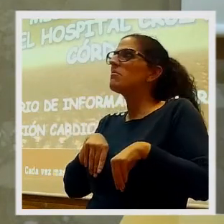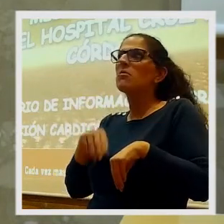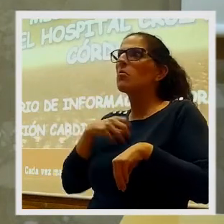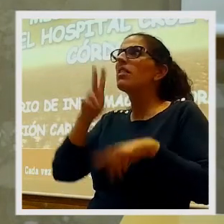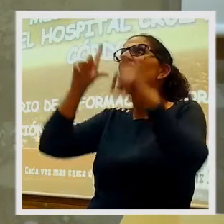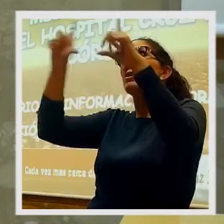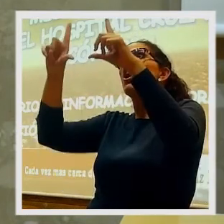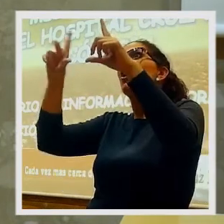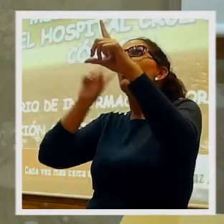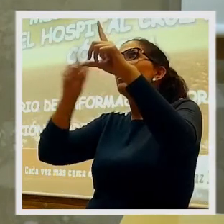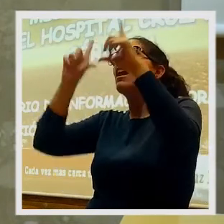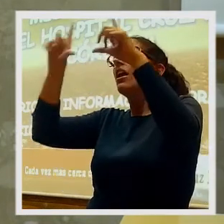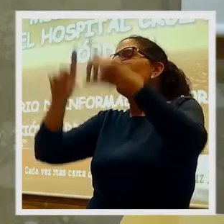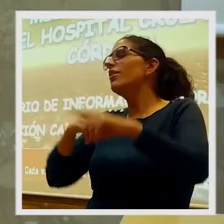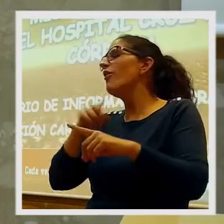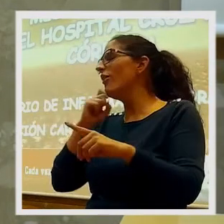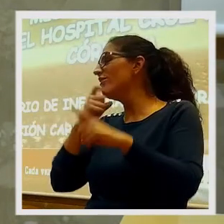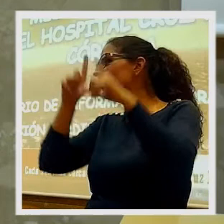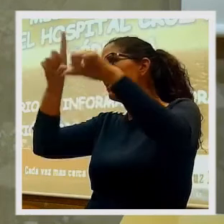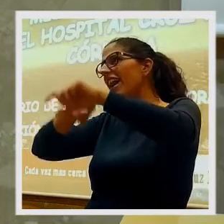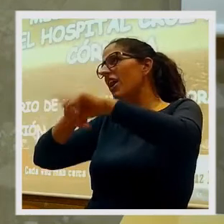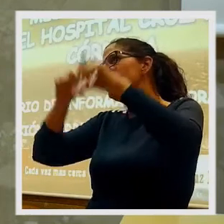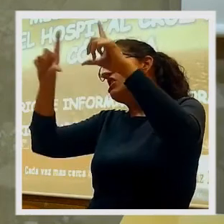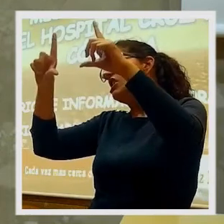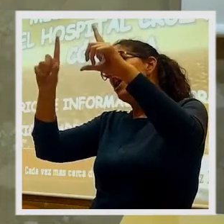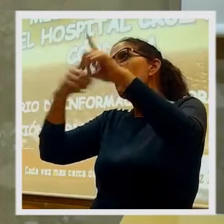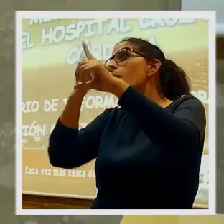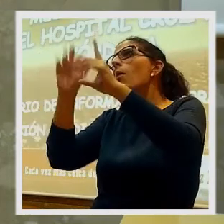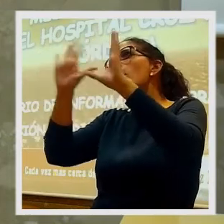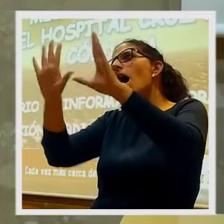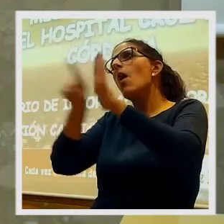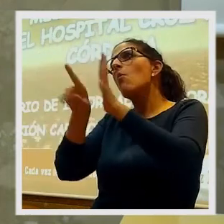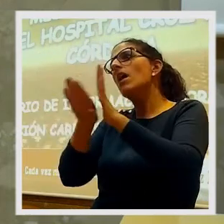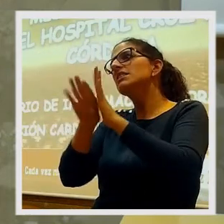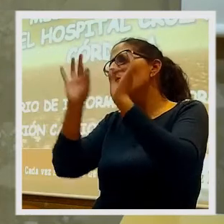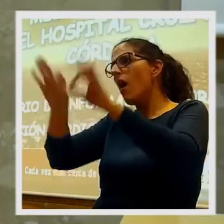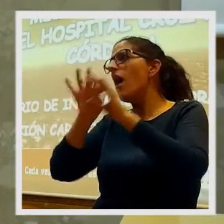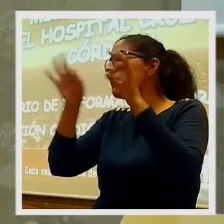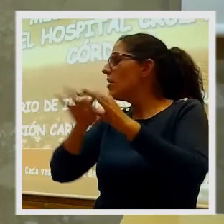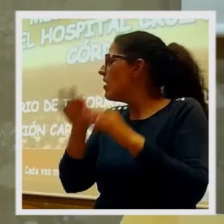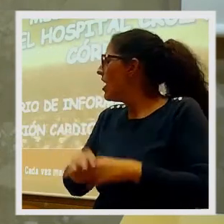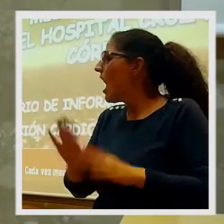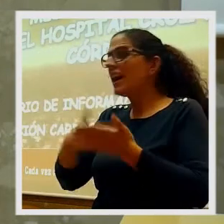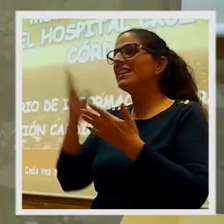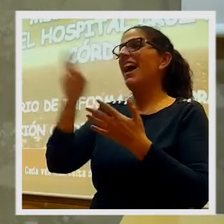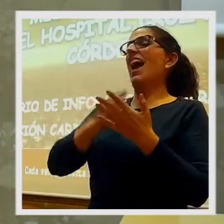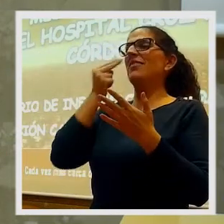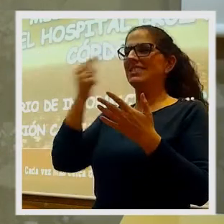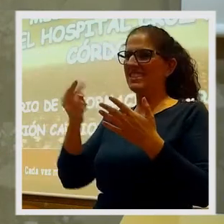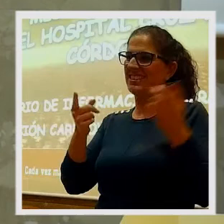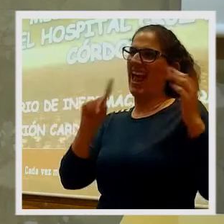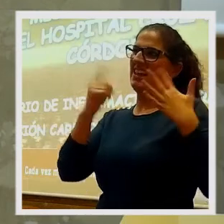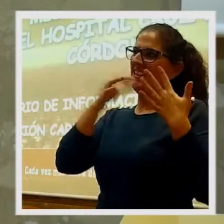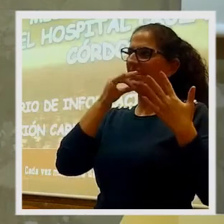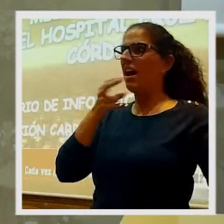pared enfrente que me tenía machacado. No había manera de que ese reloj se moviera. Y llegar a la hora de las visitas, que era lo único que